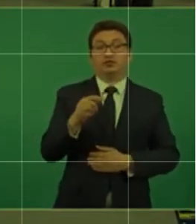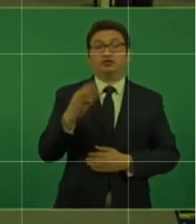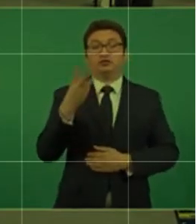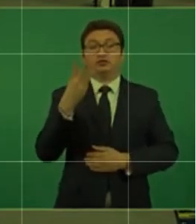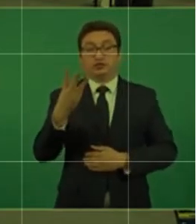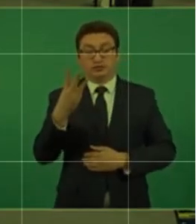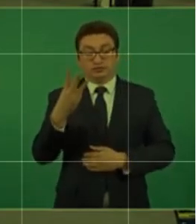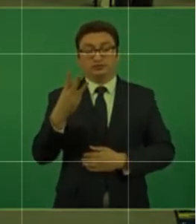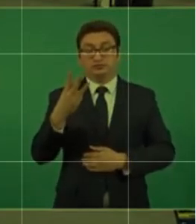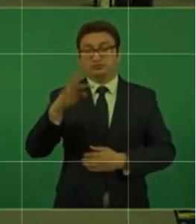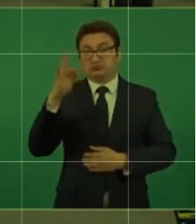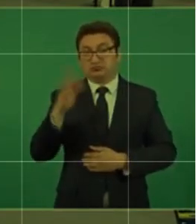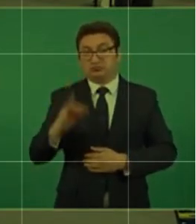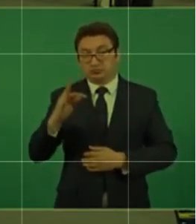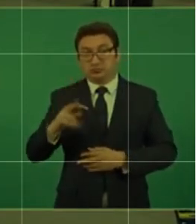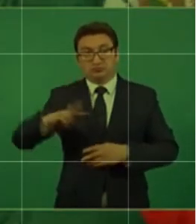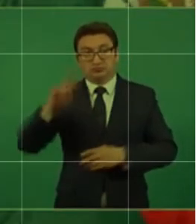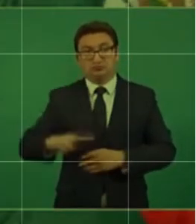7.3% real.